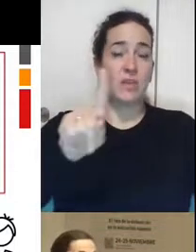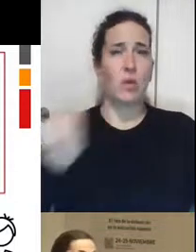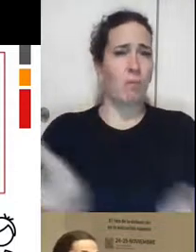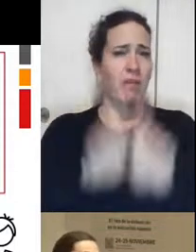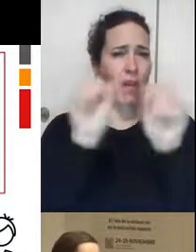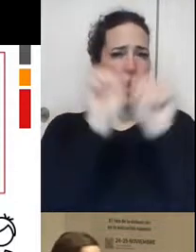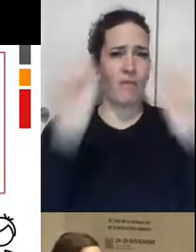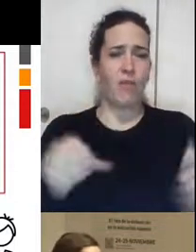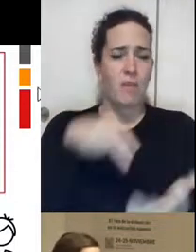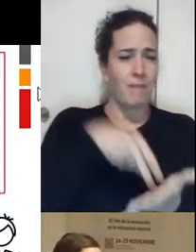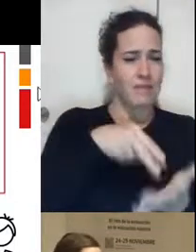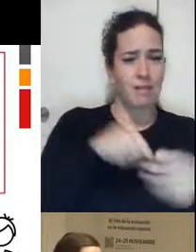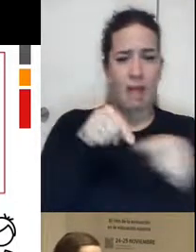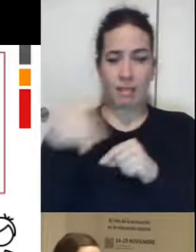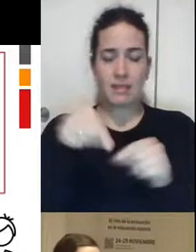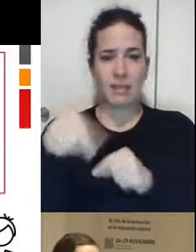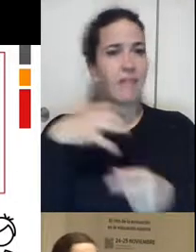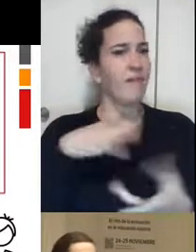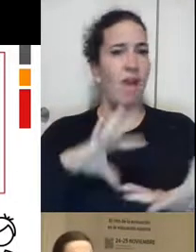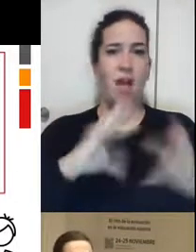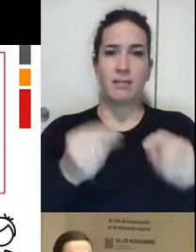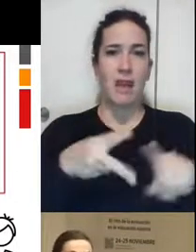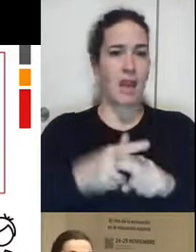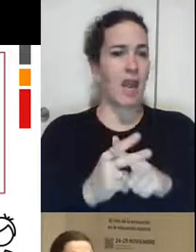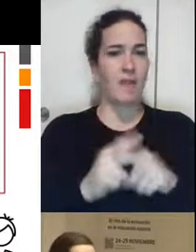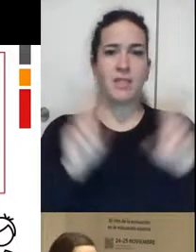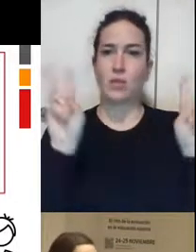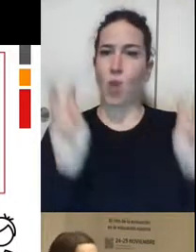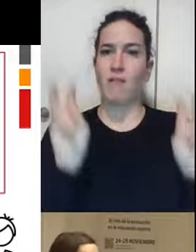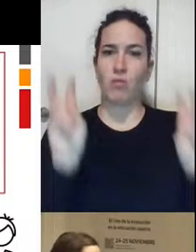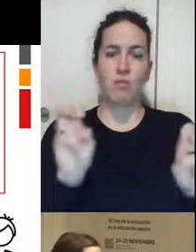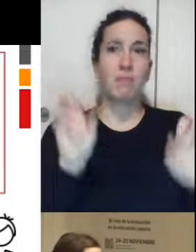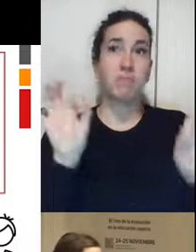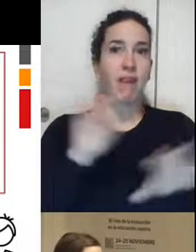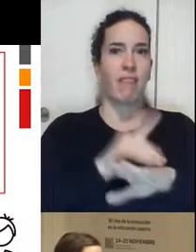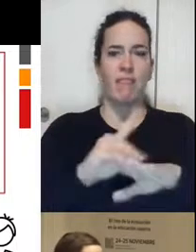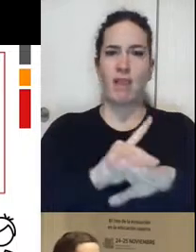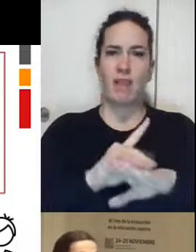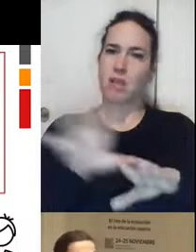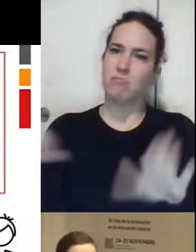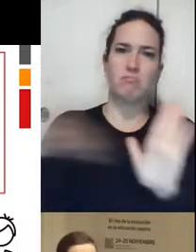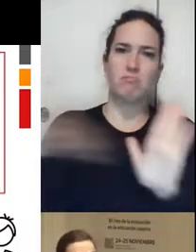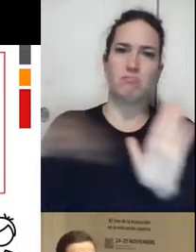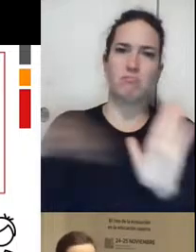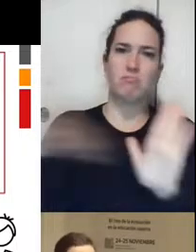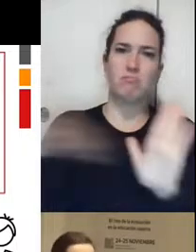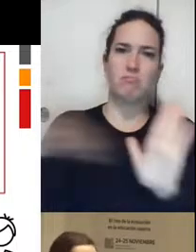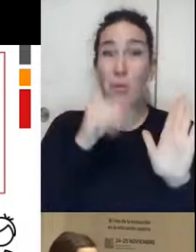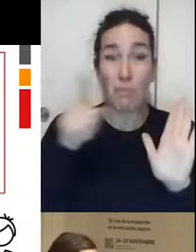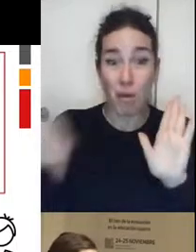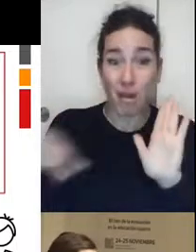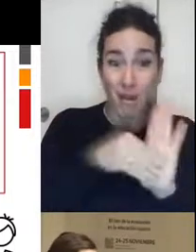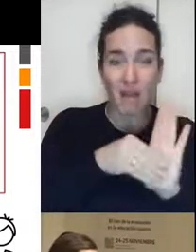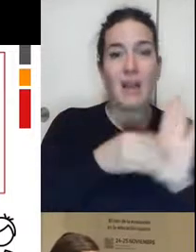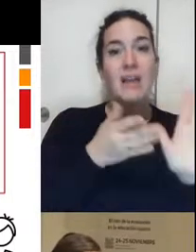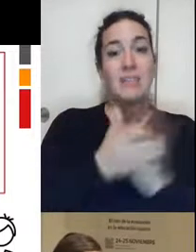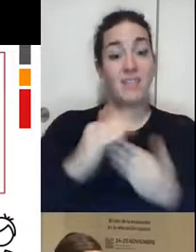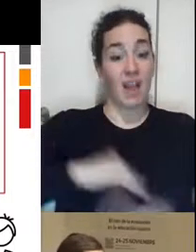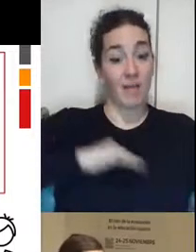debe adaptarse e ir incorporando esas herramientas y recursos digitales que facilitan el desarrollo de competencias de nuestros